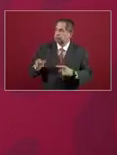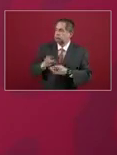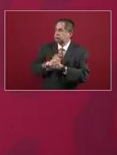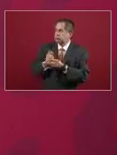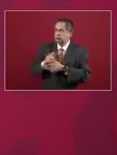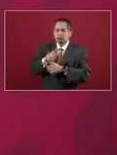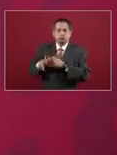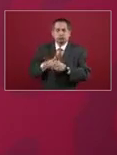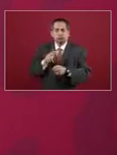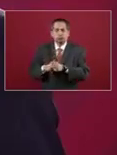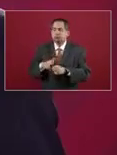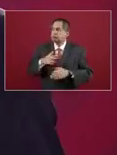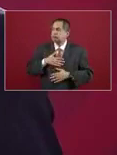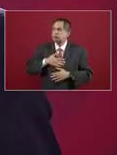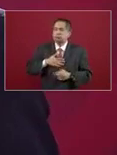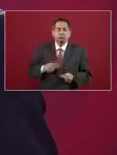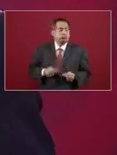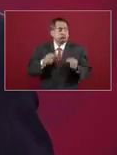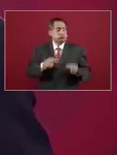establecimiento